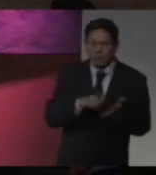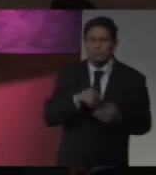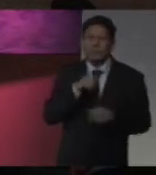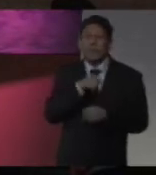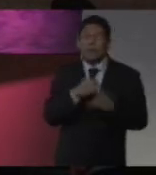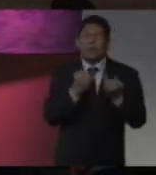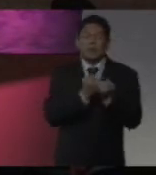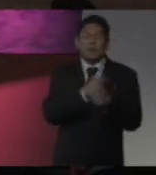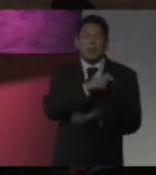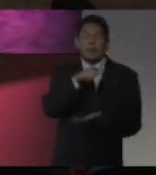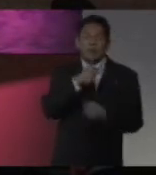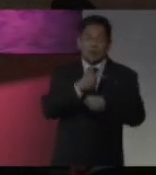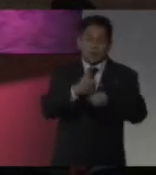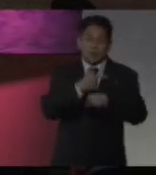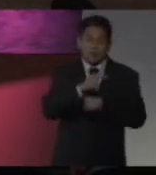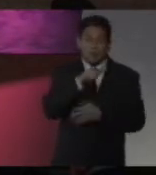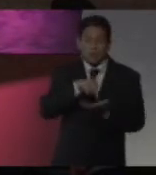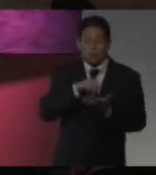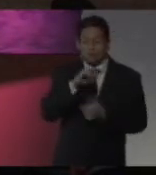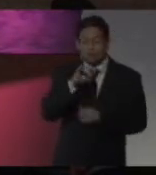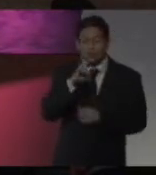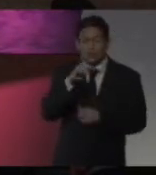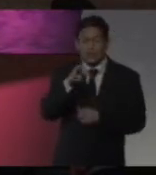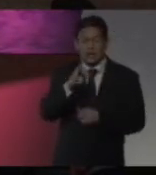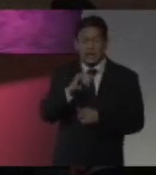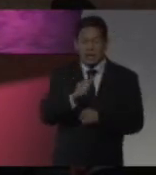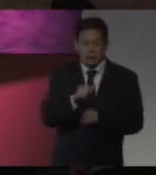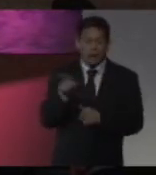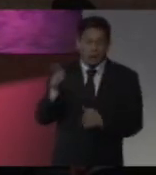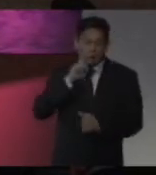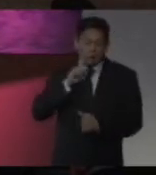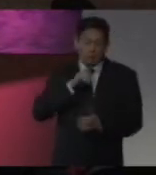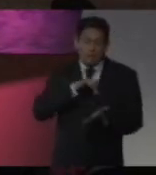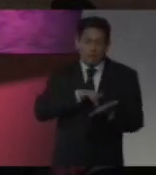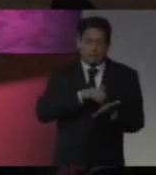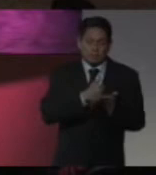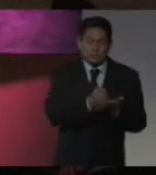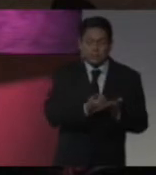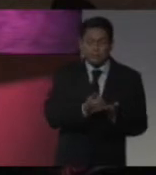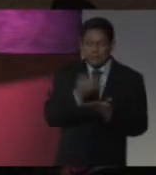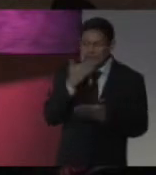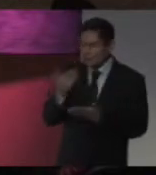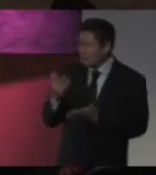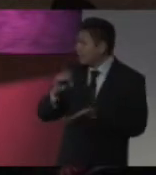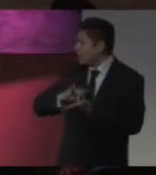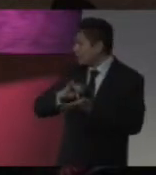Sununija. De Guatemala. Le damos la palabra. Muchas gracias. Muy buenas tardes